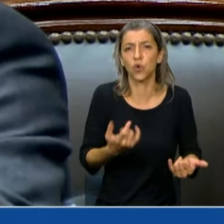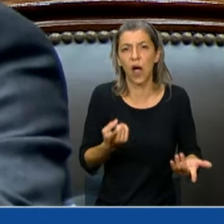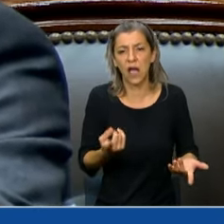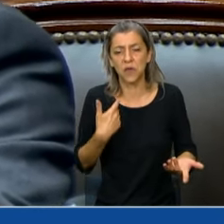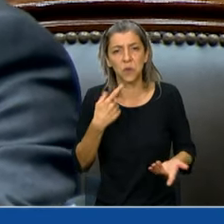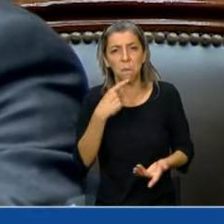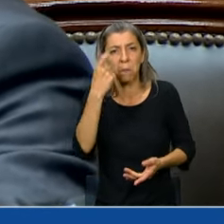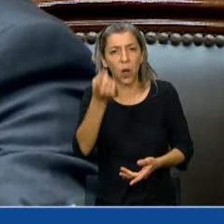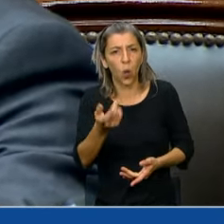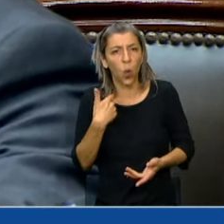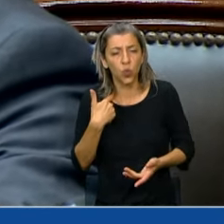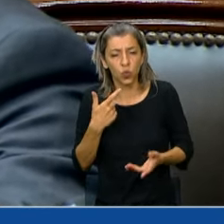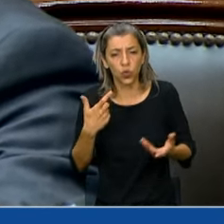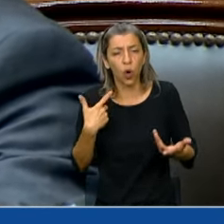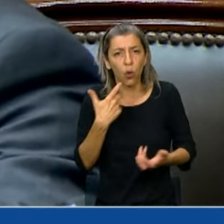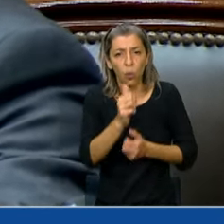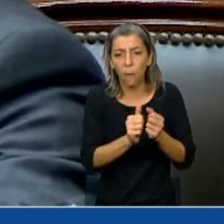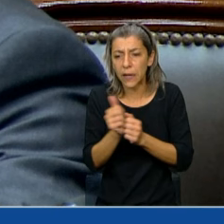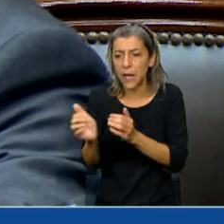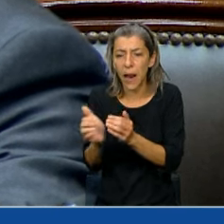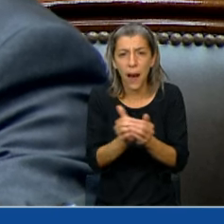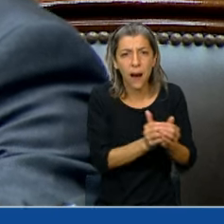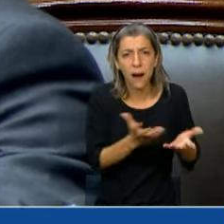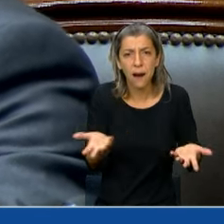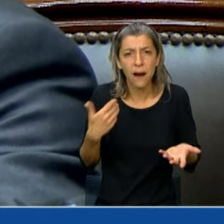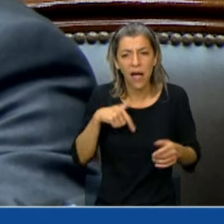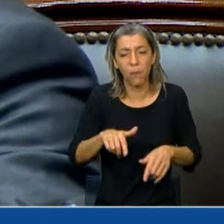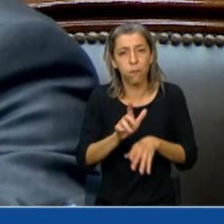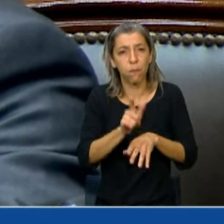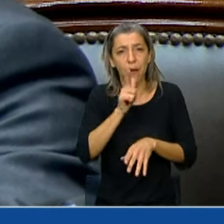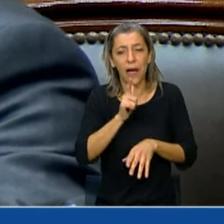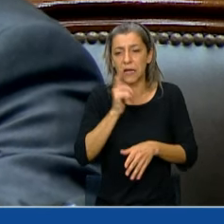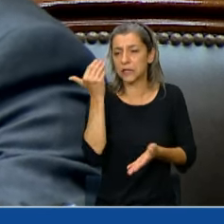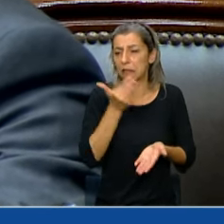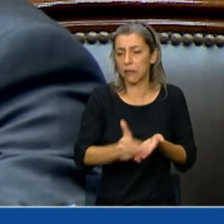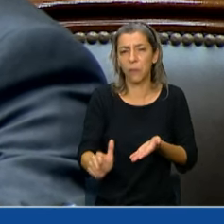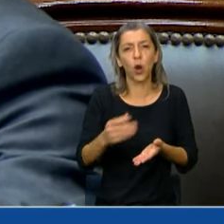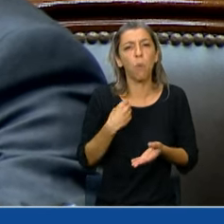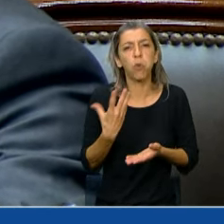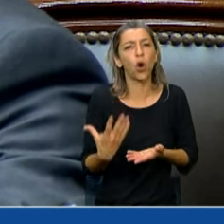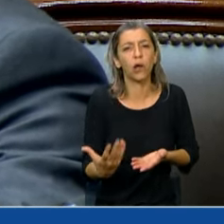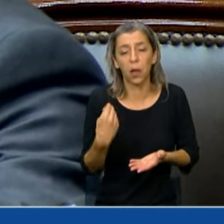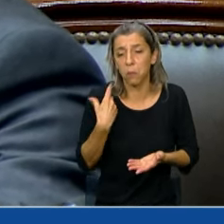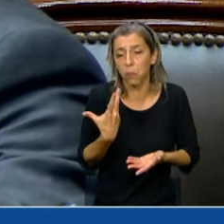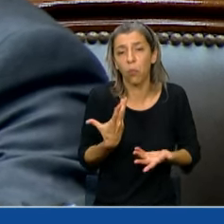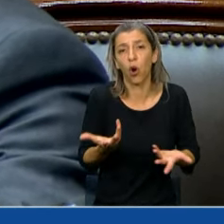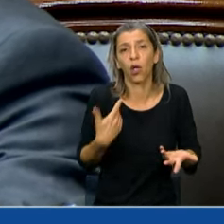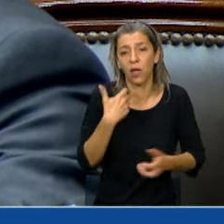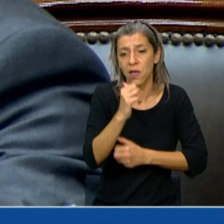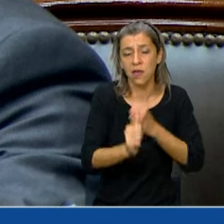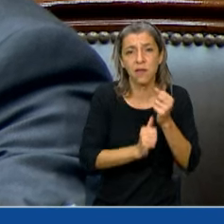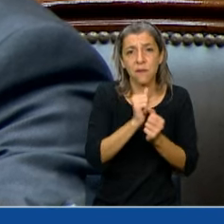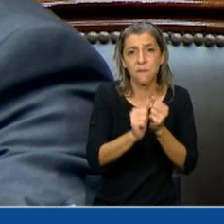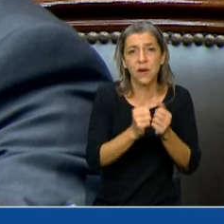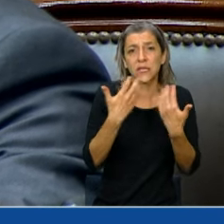discriminan las pymes porque solamente una gran empresa puede producir y al mismo tiempo importar calzado que es la